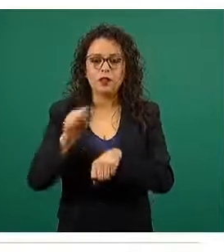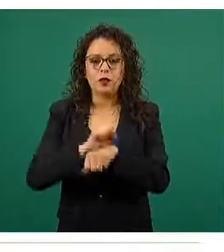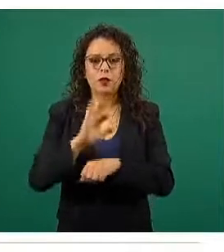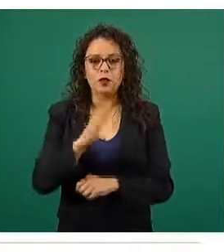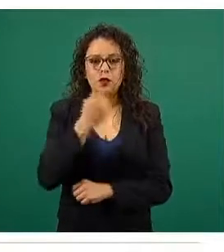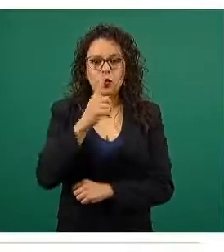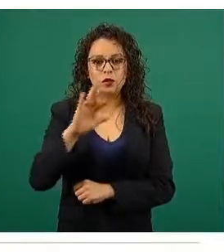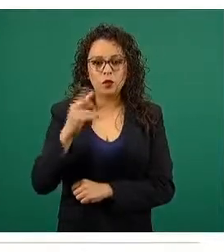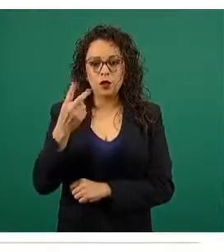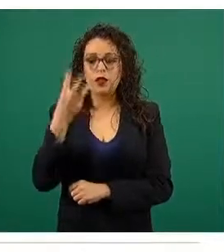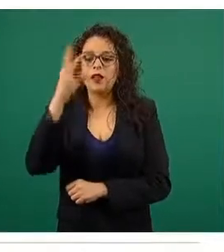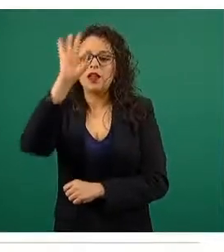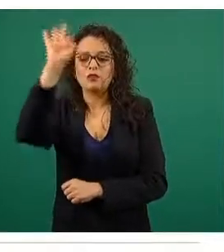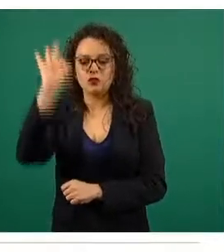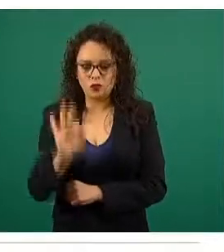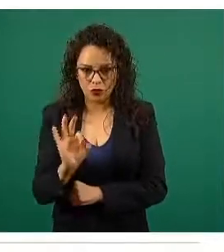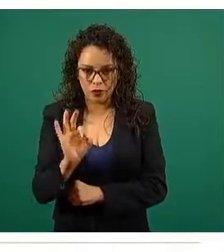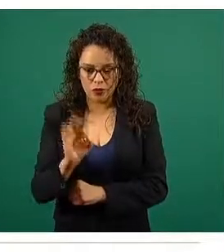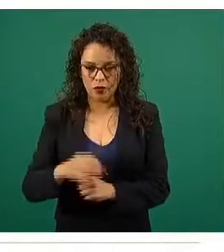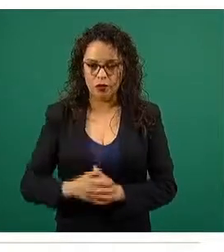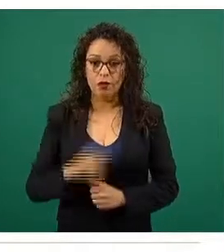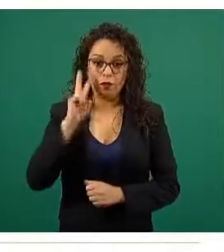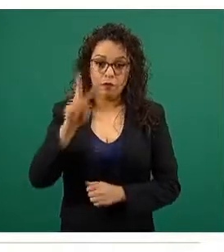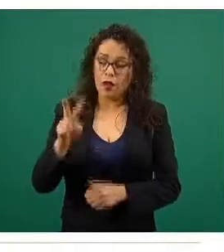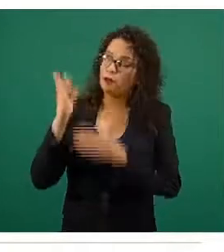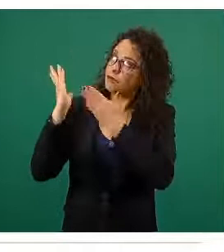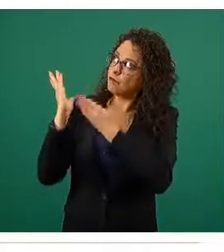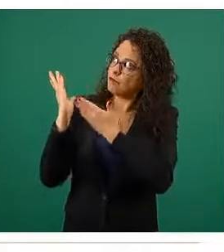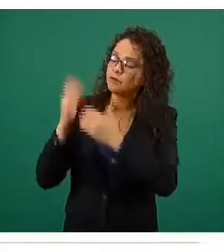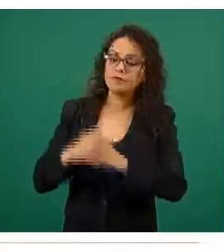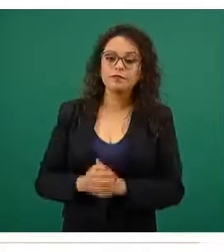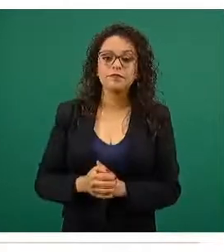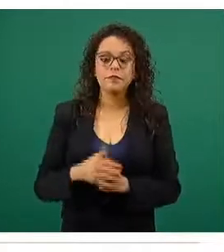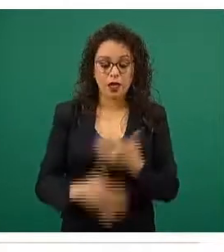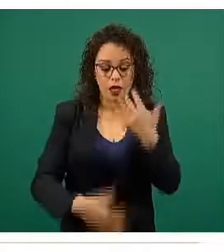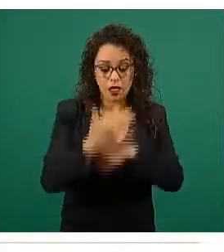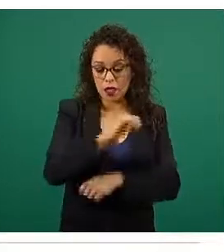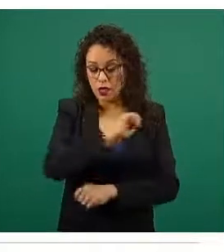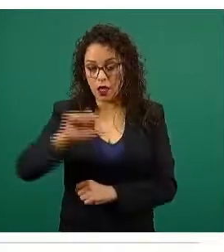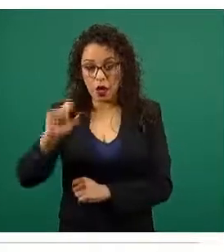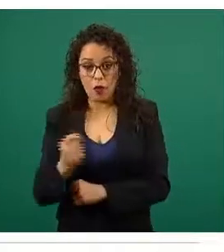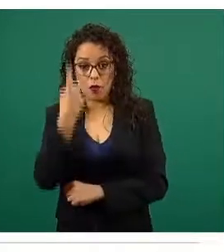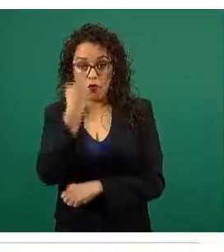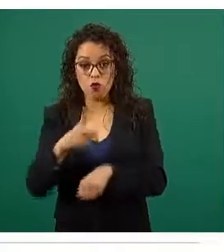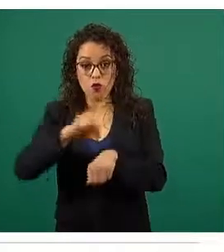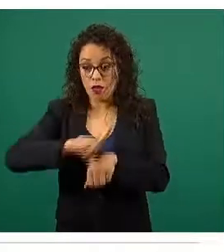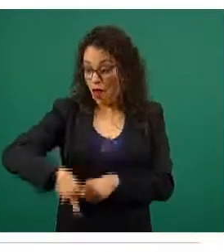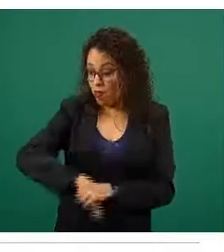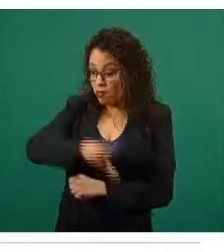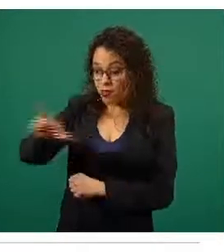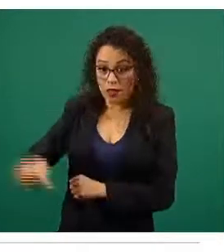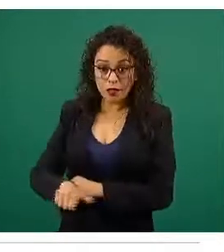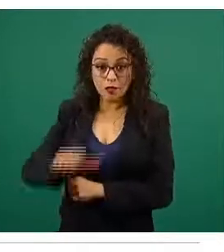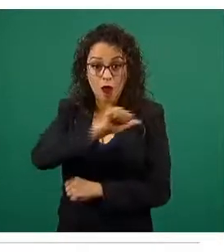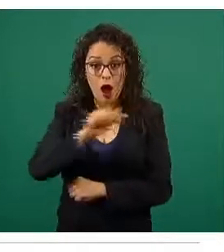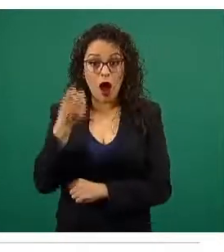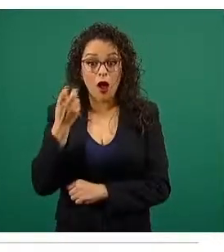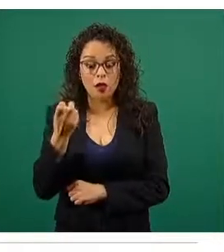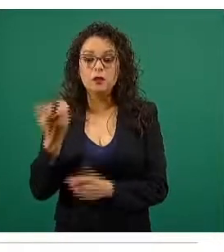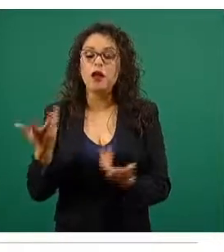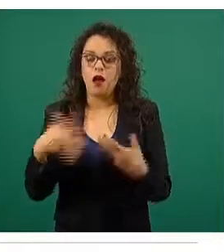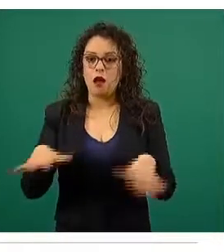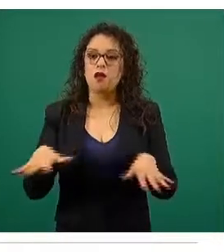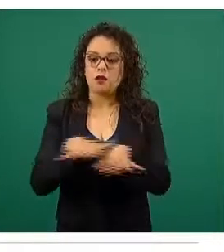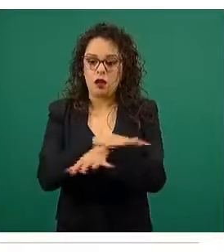52 y generalmente con un periodo de 15 a 21 días después de los casos cambia